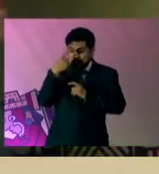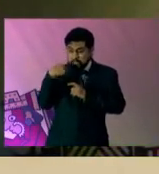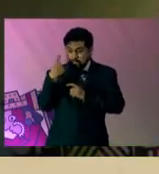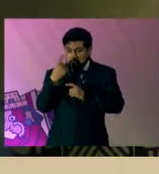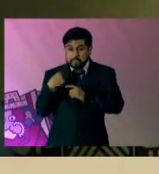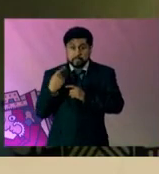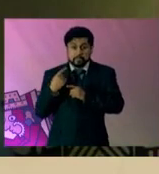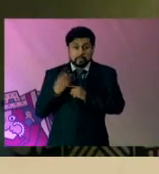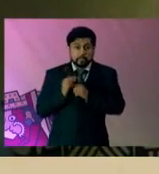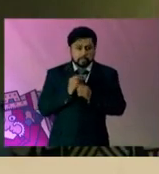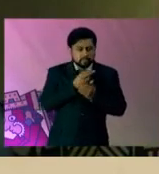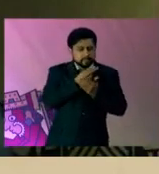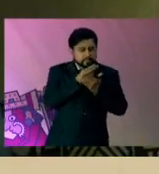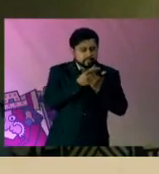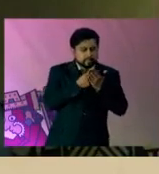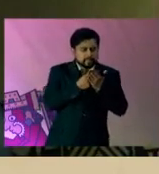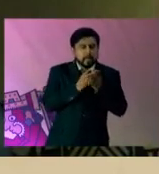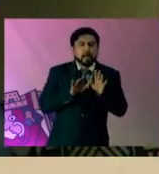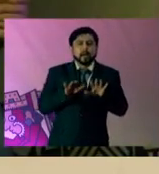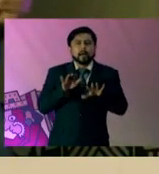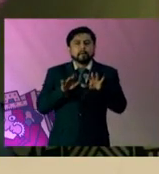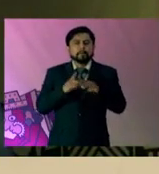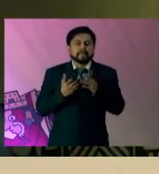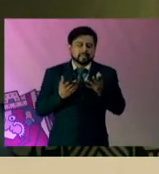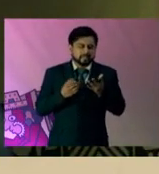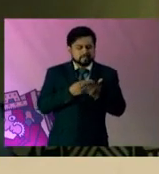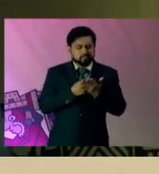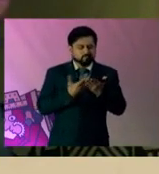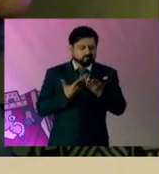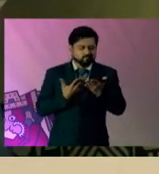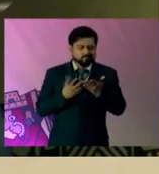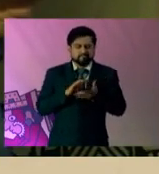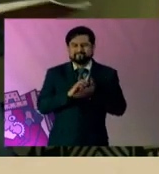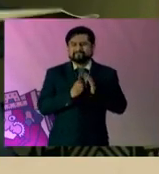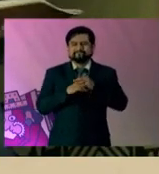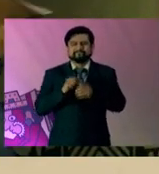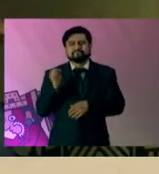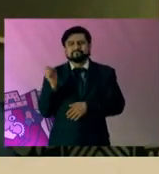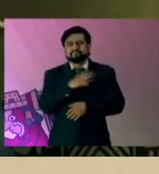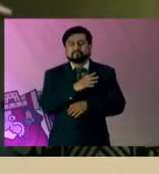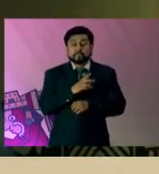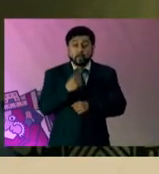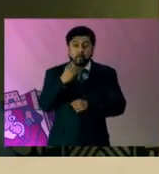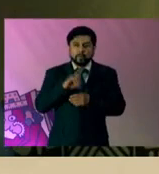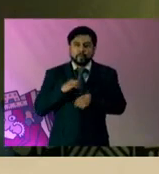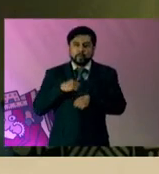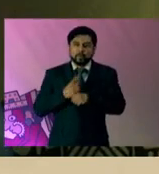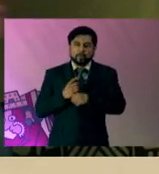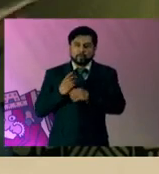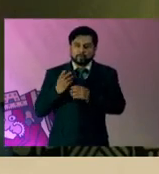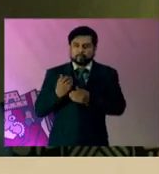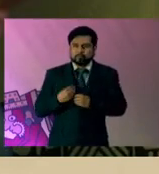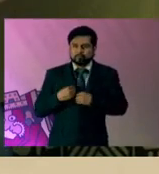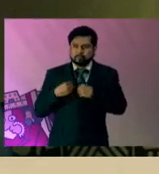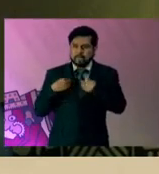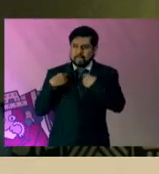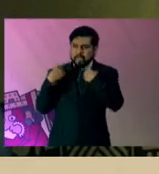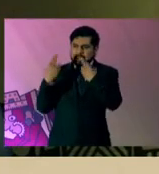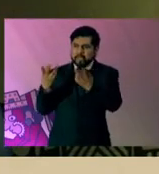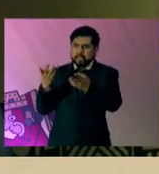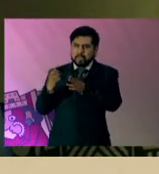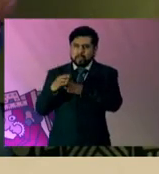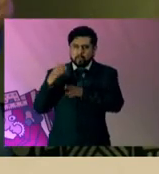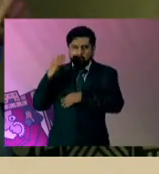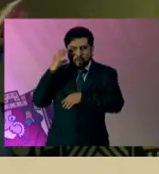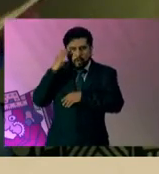batallaba entonces se cambiaba de hoja de papel a veces yo leo una vez le regalé una cama de luz para que no batallará